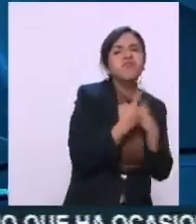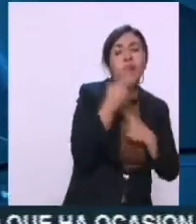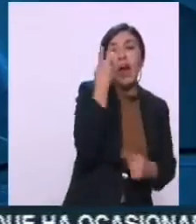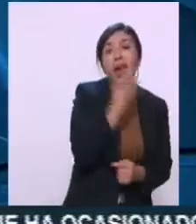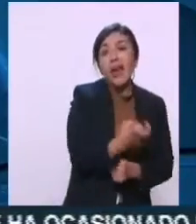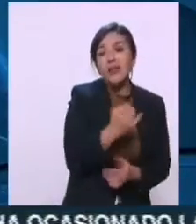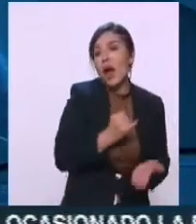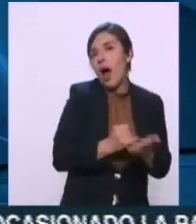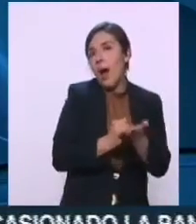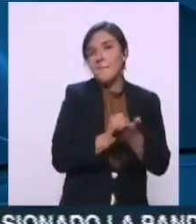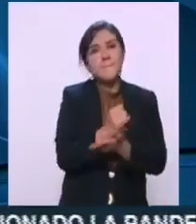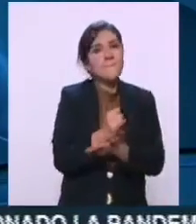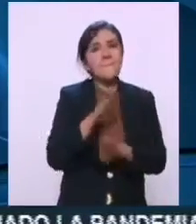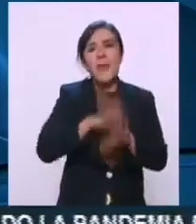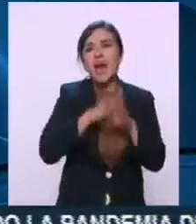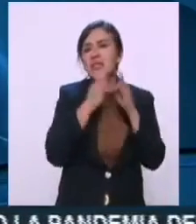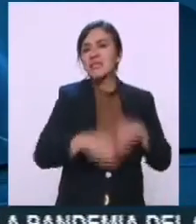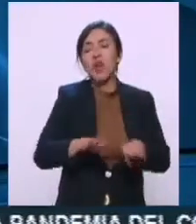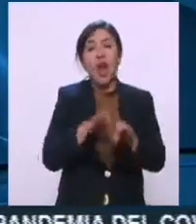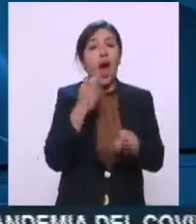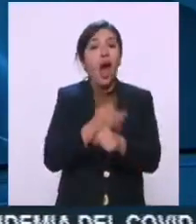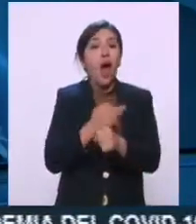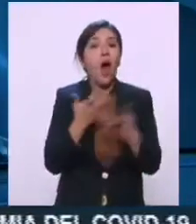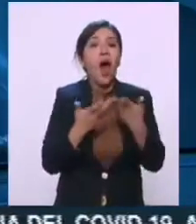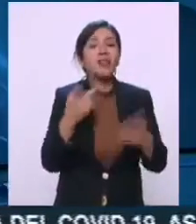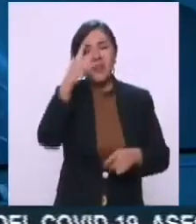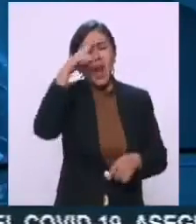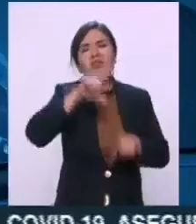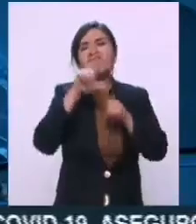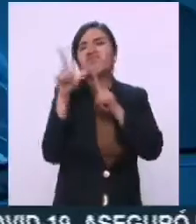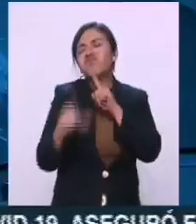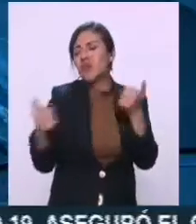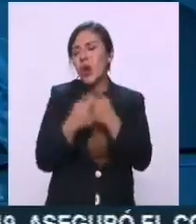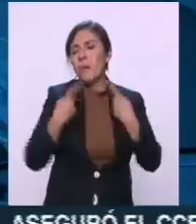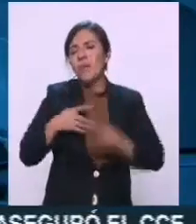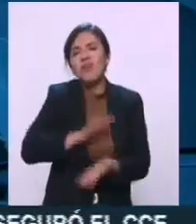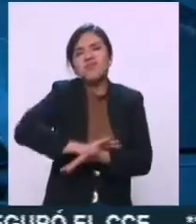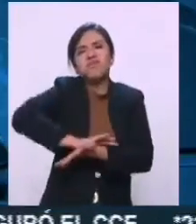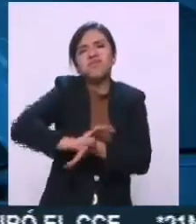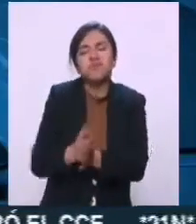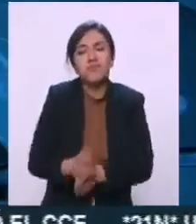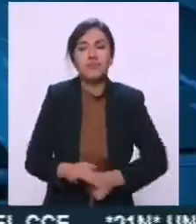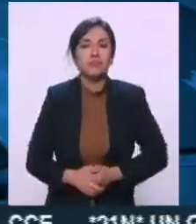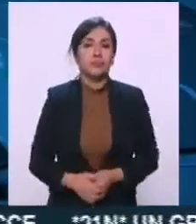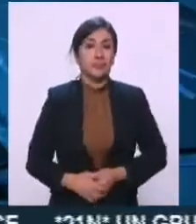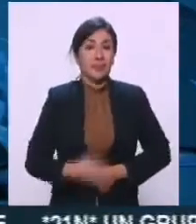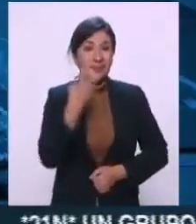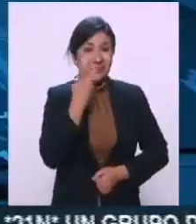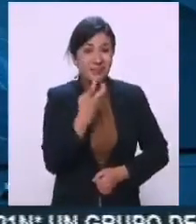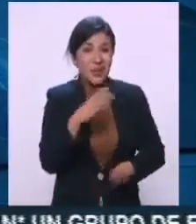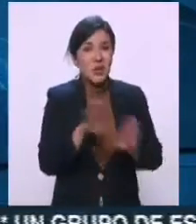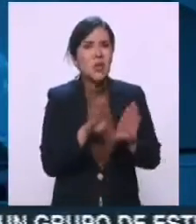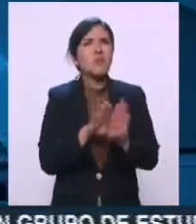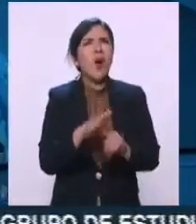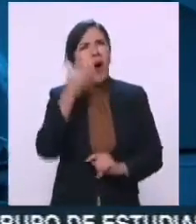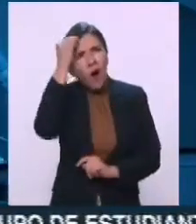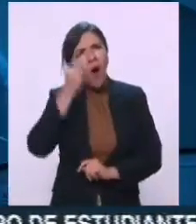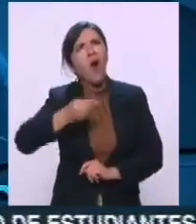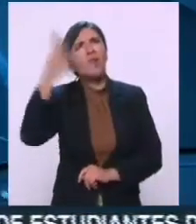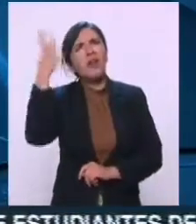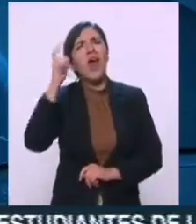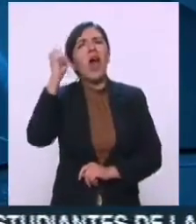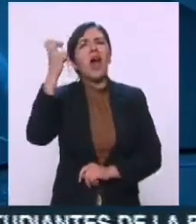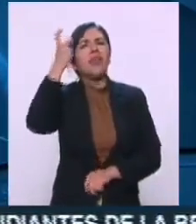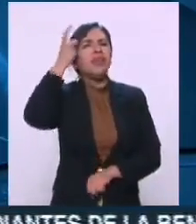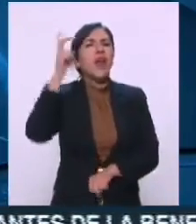es determinante en este proceso de degradación social que vivimos, Juan. Así es, Víctor, ¿cómo olvidar aquel